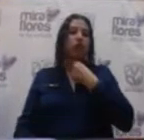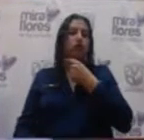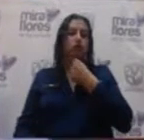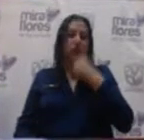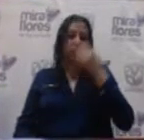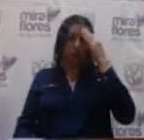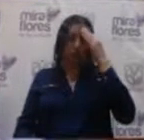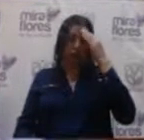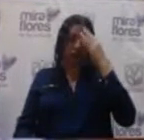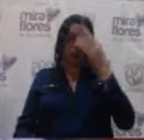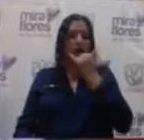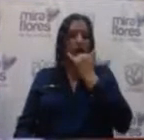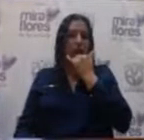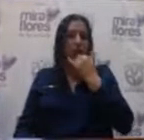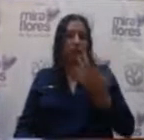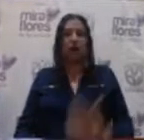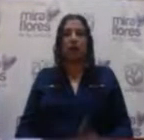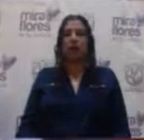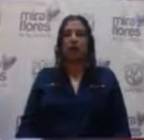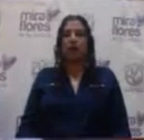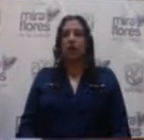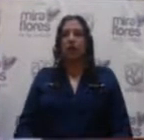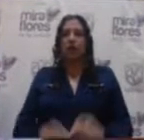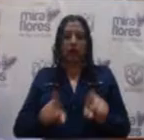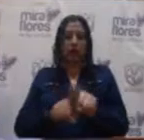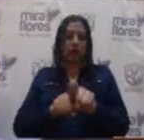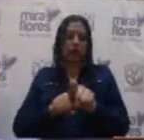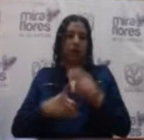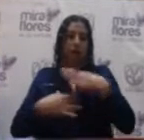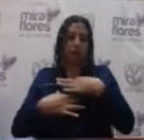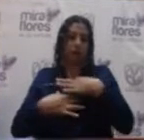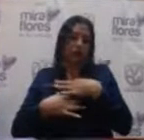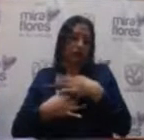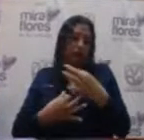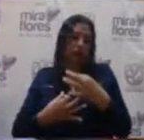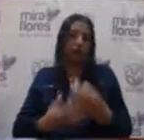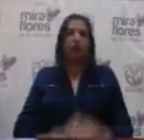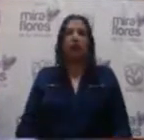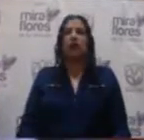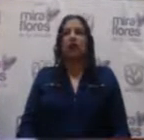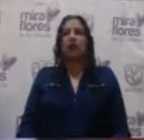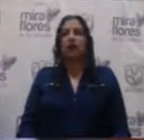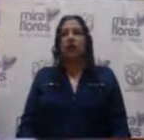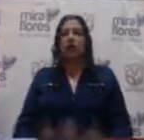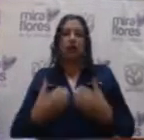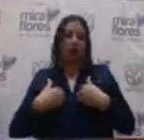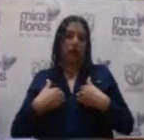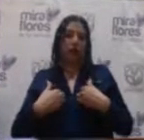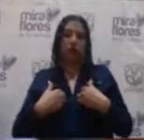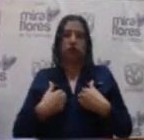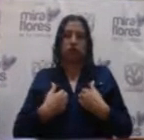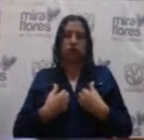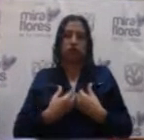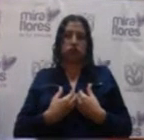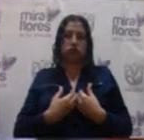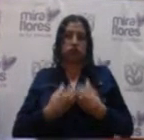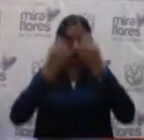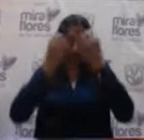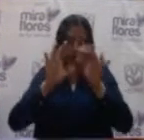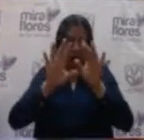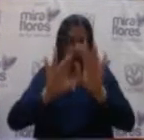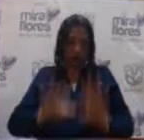que ha pasado, ¿no? Pero también me interesa saber y tener un informe de qué